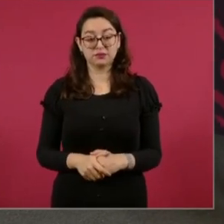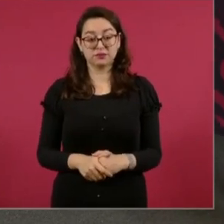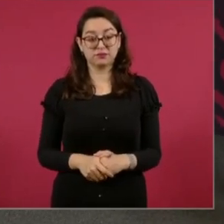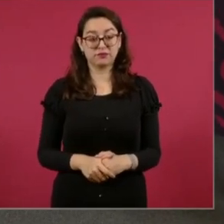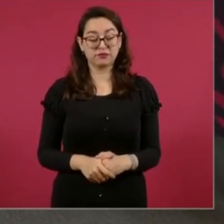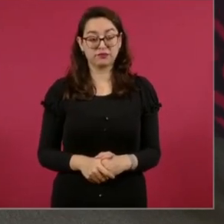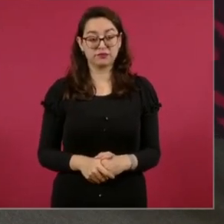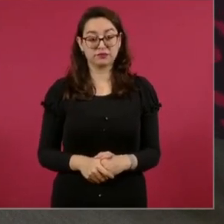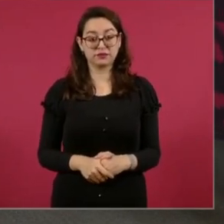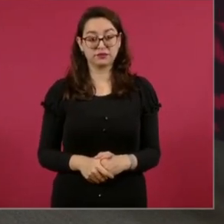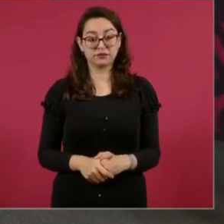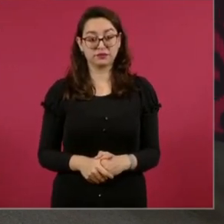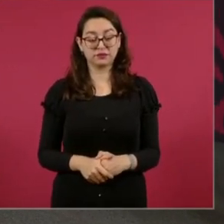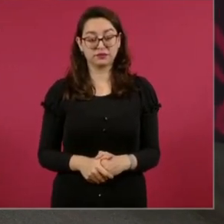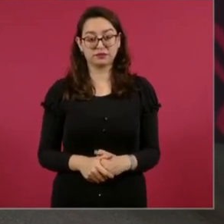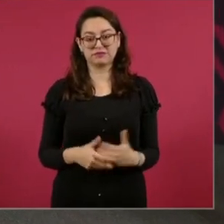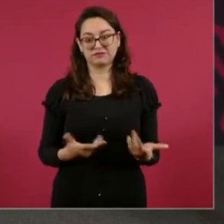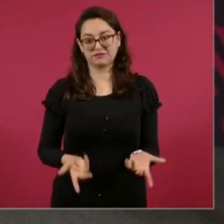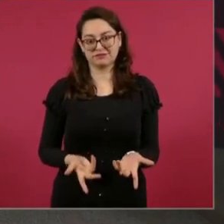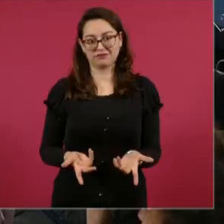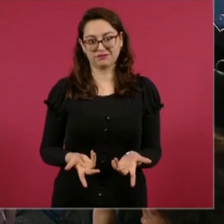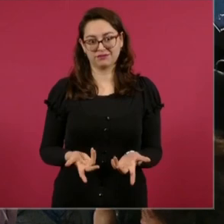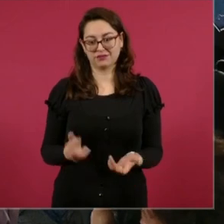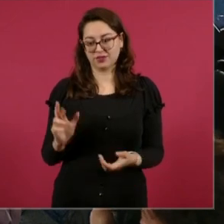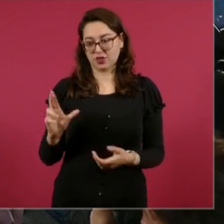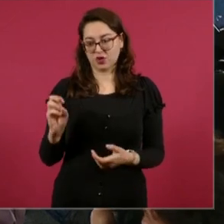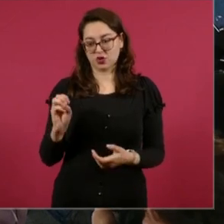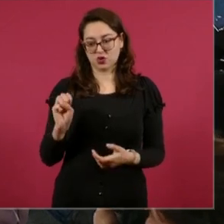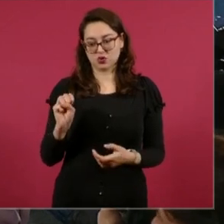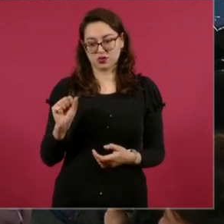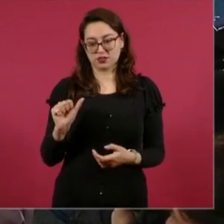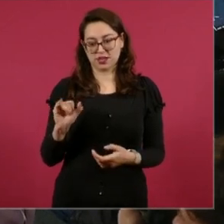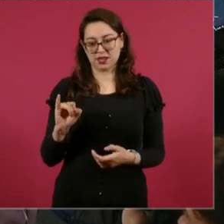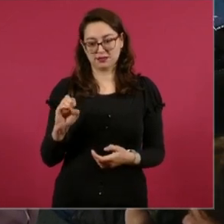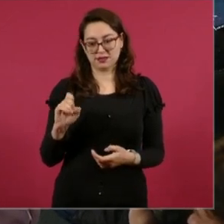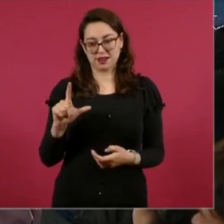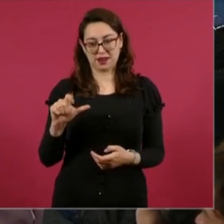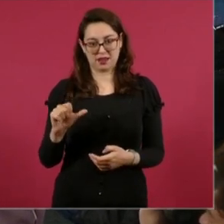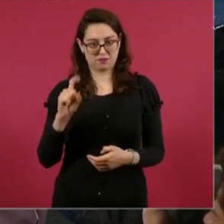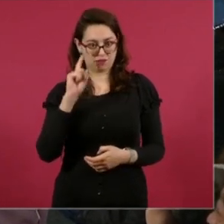¿Qué tiene que ver Rosa Isela con García Luna?